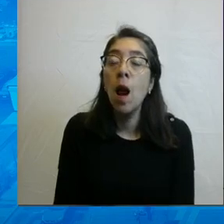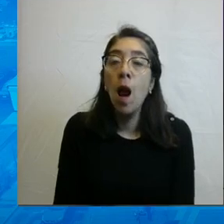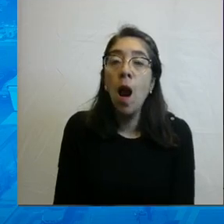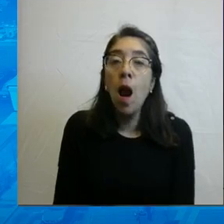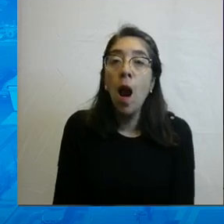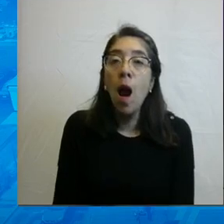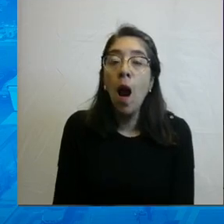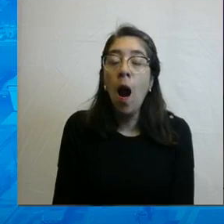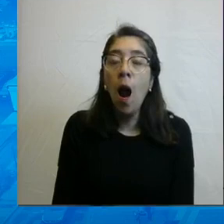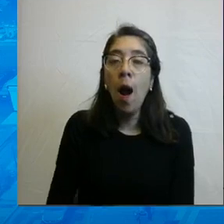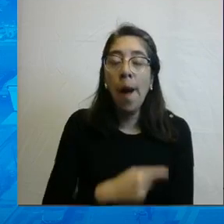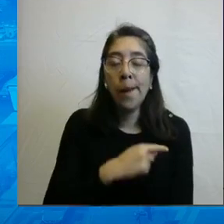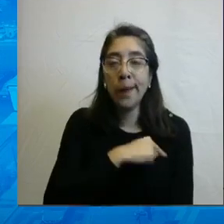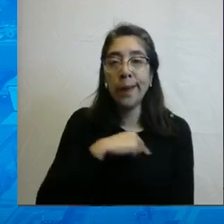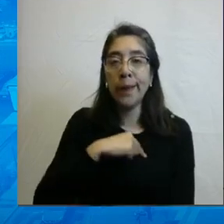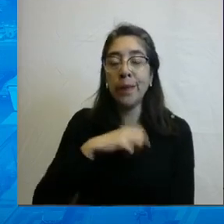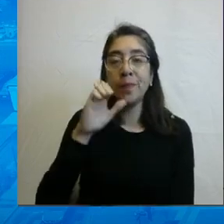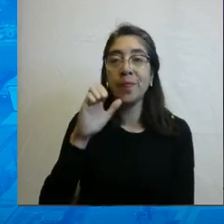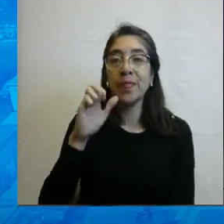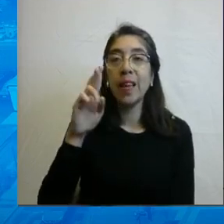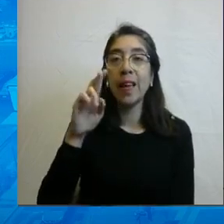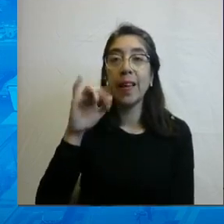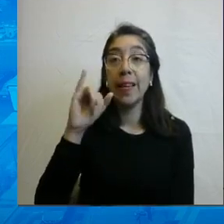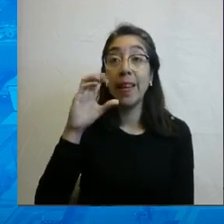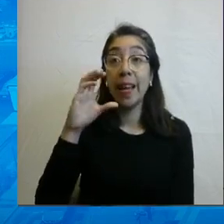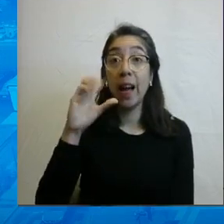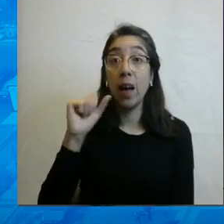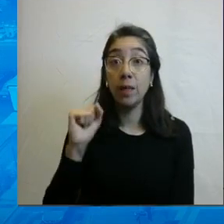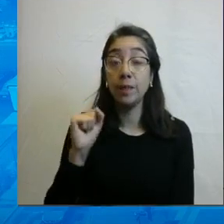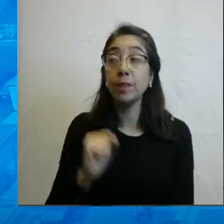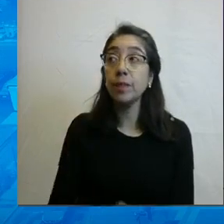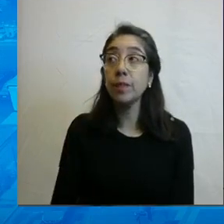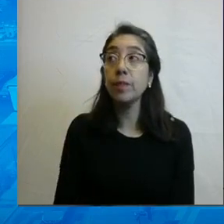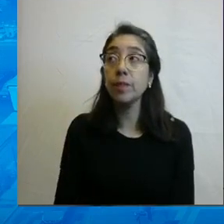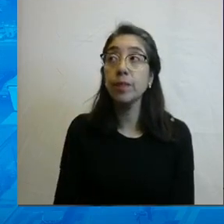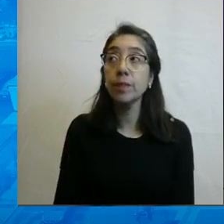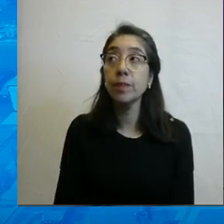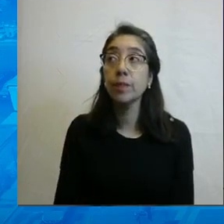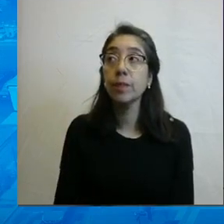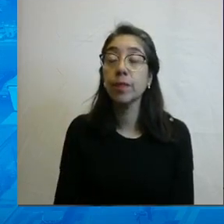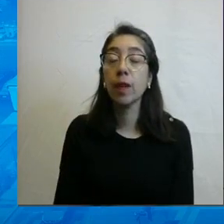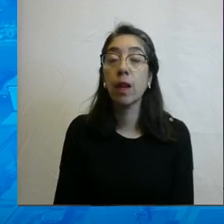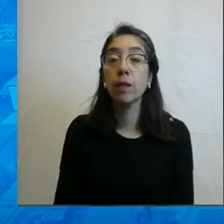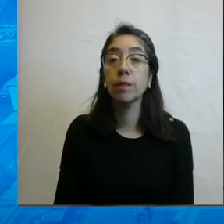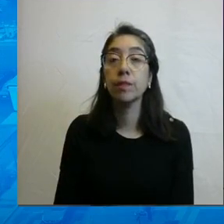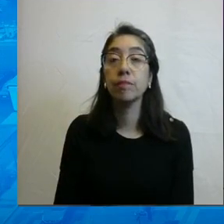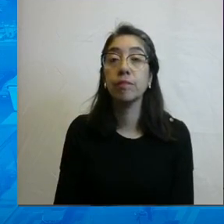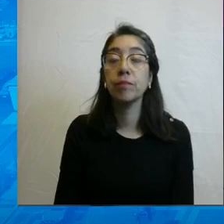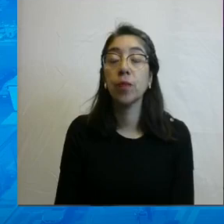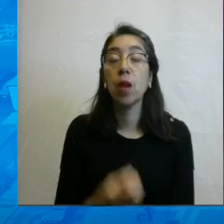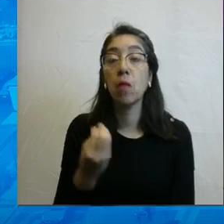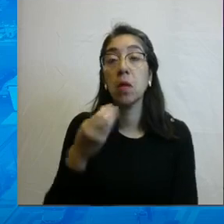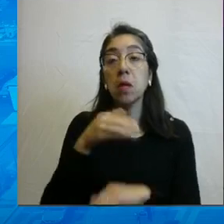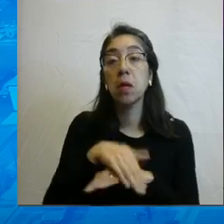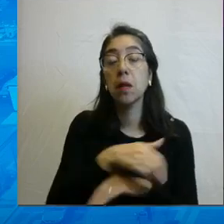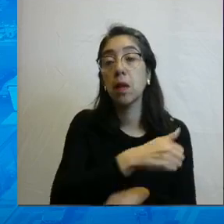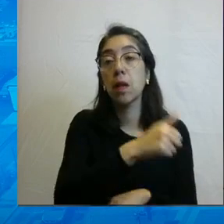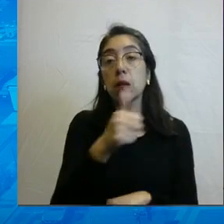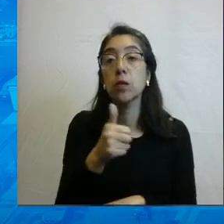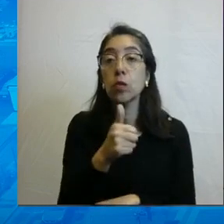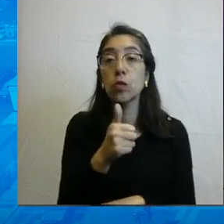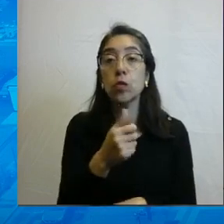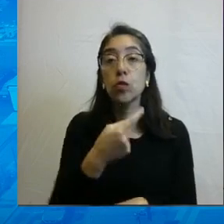micrófono. Erika González, mi nombre. Ya, muchas gracias. Cuéntenos, buenas tardes a todos los concejales, Erika. Y al señor presidente. Mire, nosotros